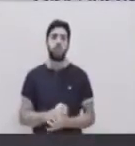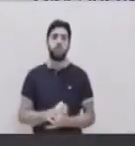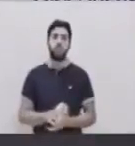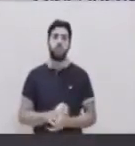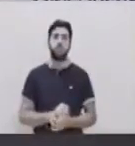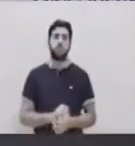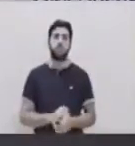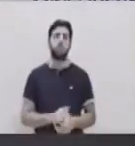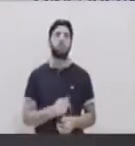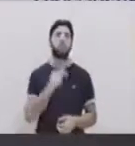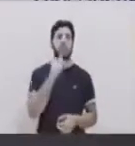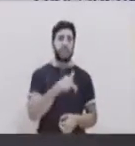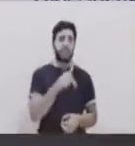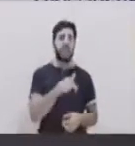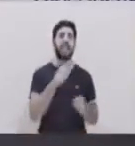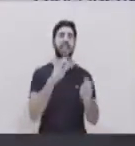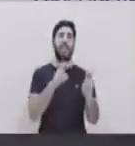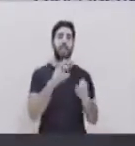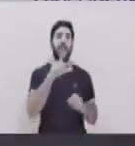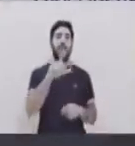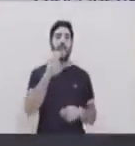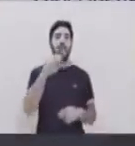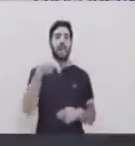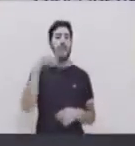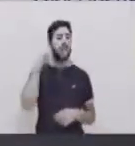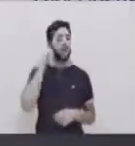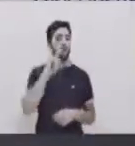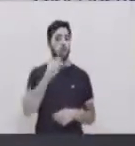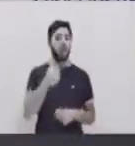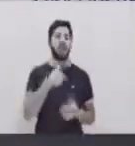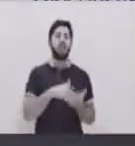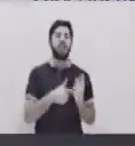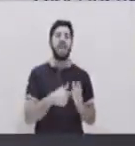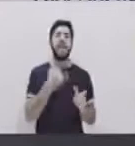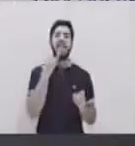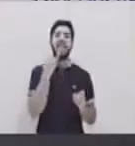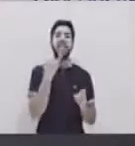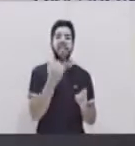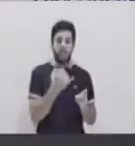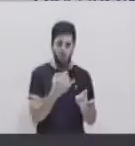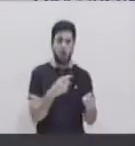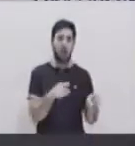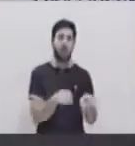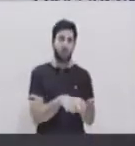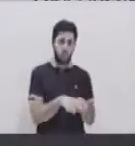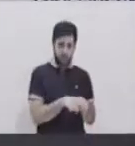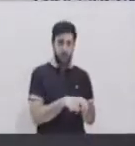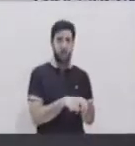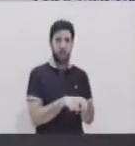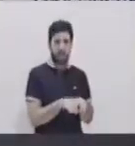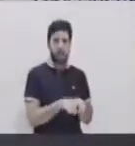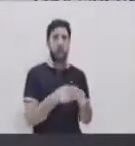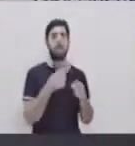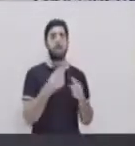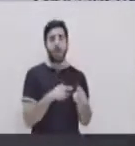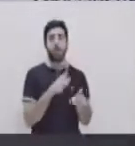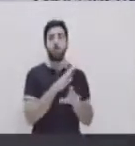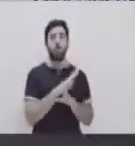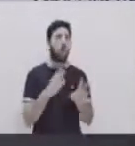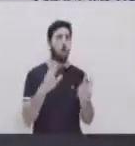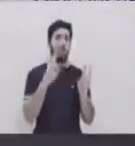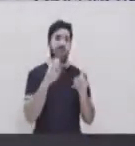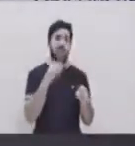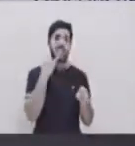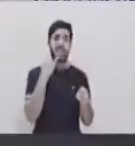tenemos, con la que nacemos. La lengua podemos compararla con el idioma que hablamos, pero compararla con el idioma se queda